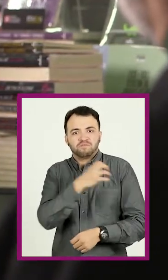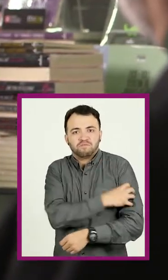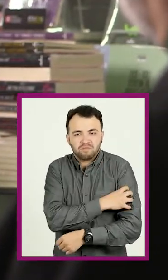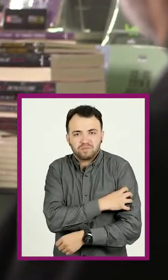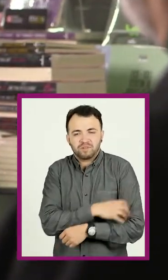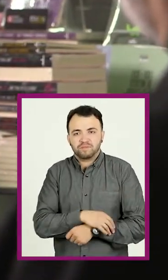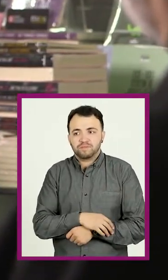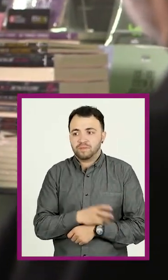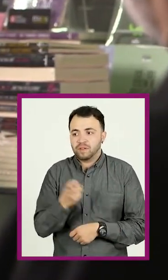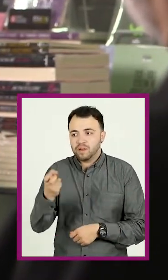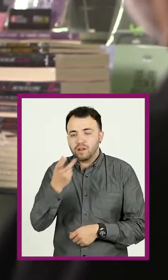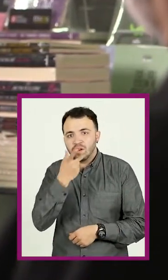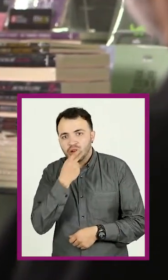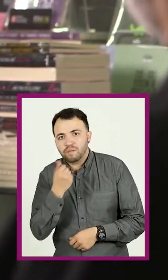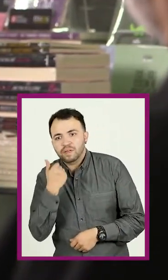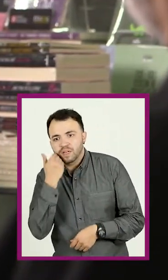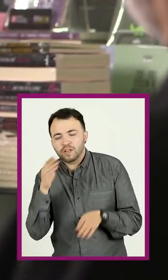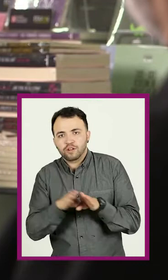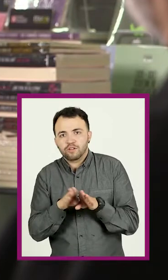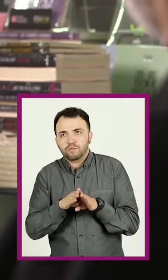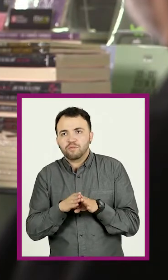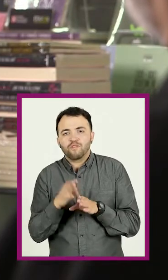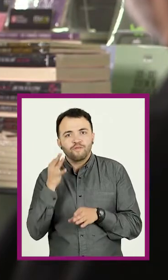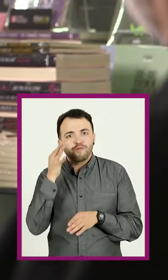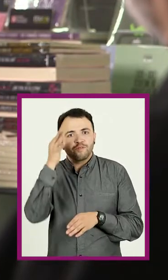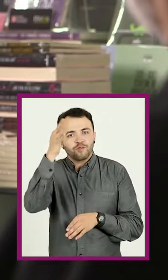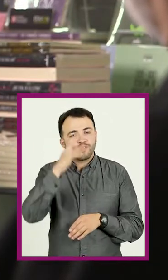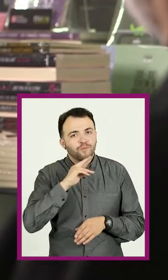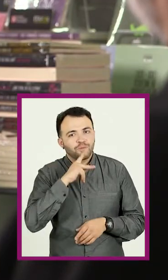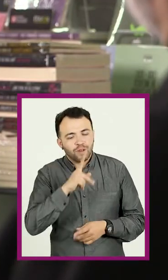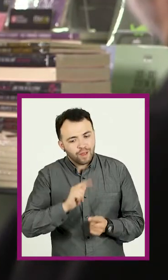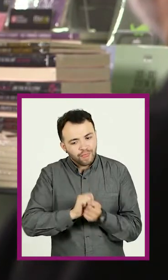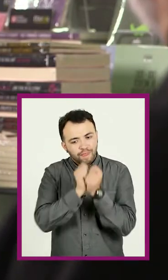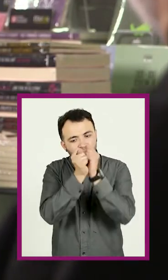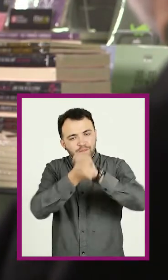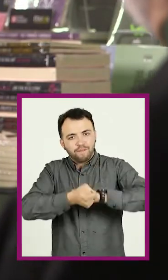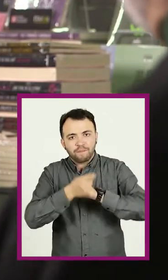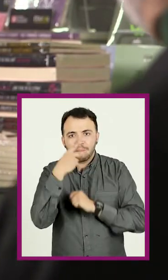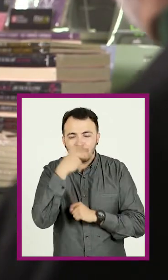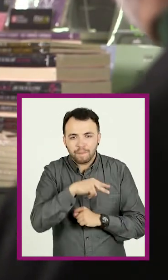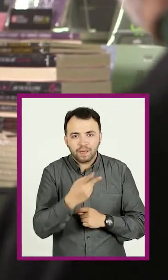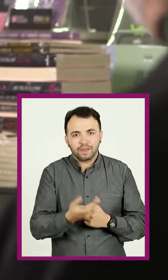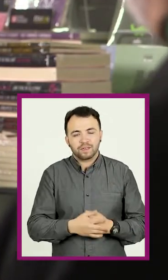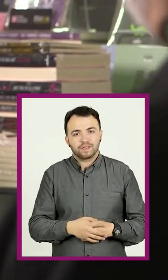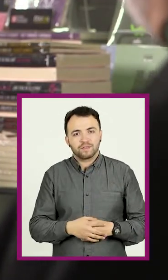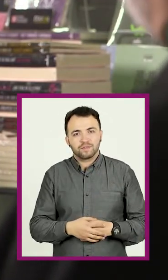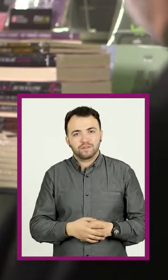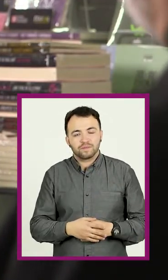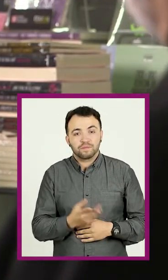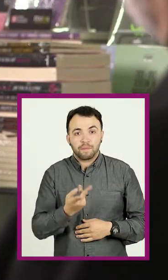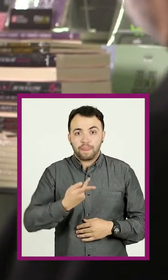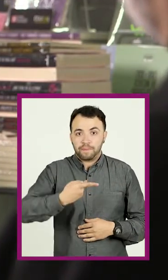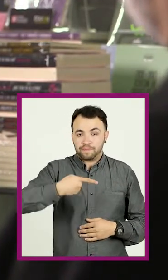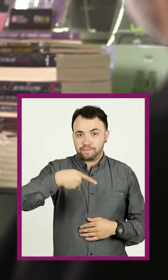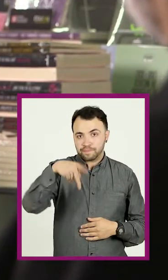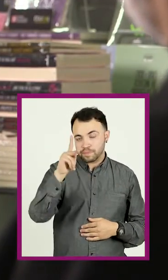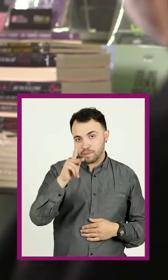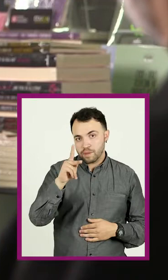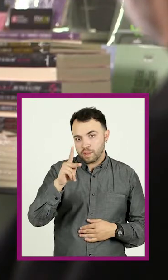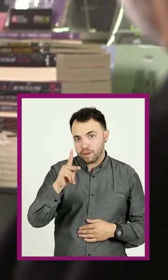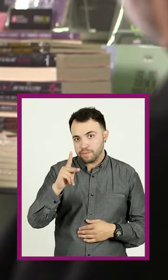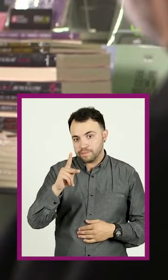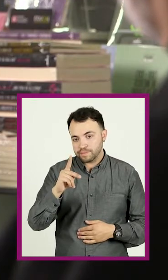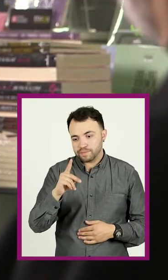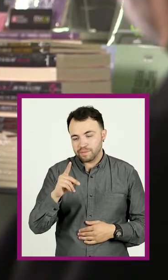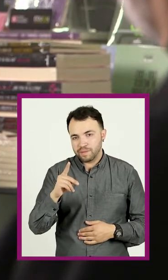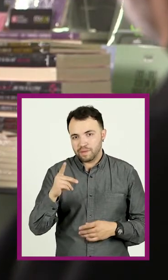para tener esta esperanza de que podía llegar a transformar México. Pero realmente, pues las gentes del